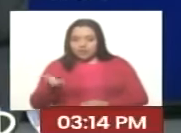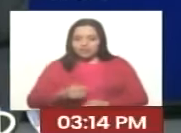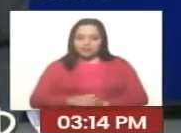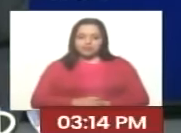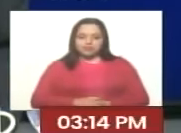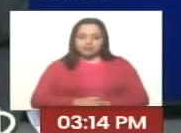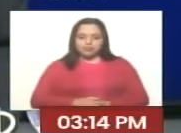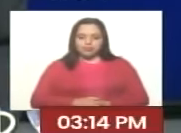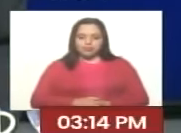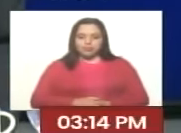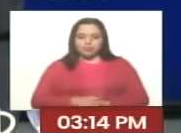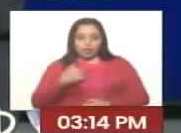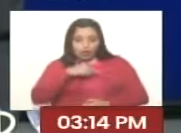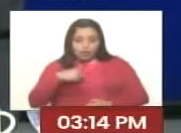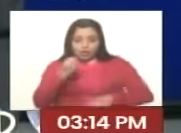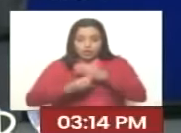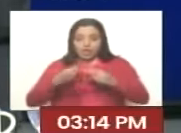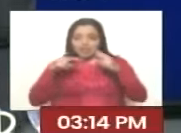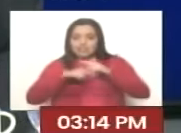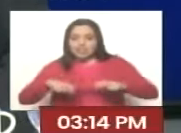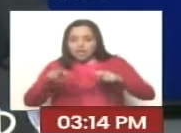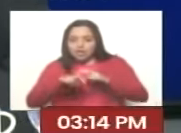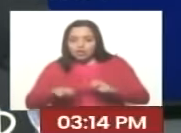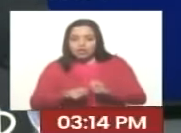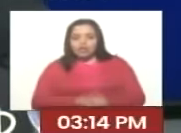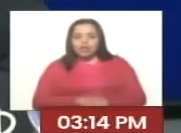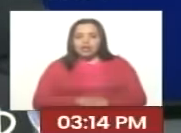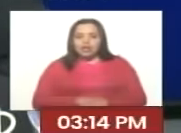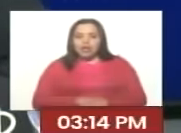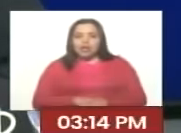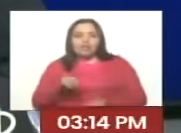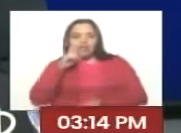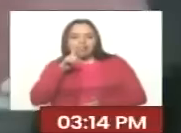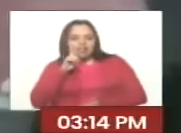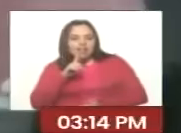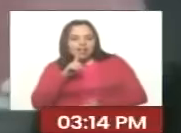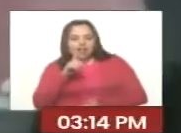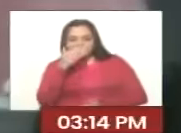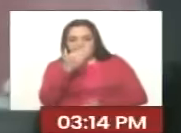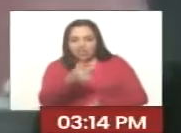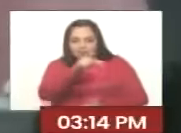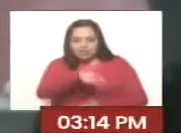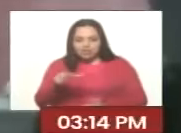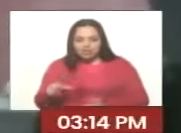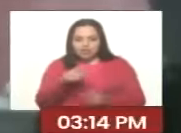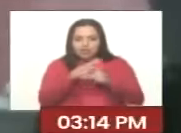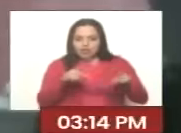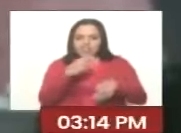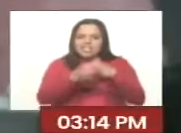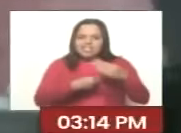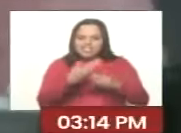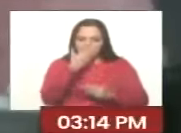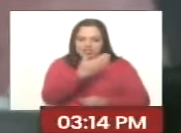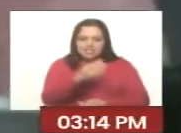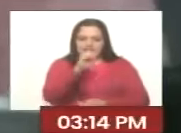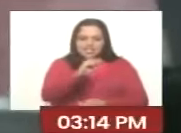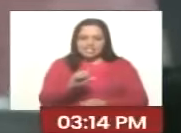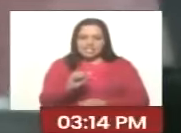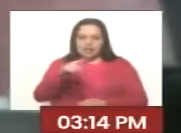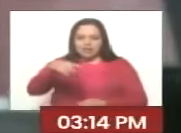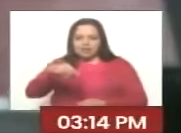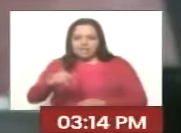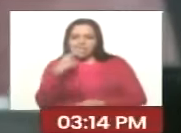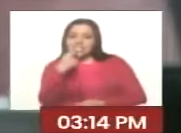Nosotros lo estamos investigando por los delitos de falsa atestación ante funcionarios públicos, por lo que él hizo en el SAPI. él se